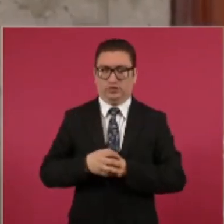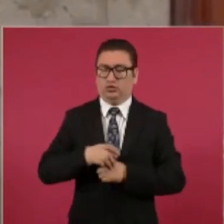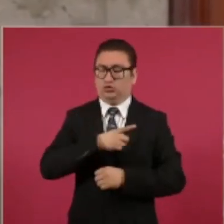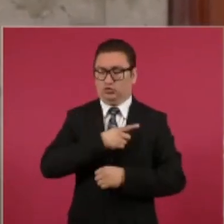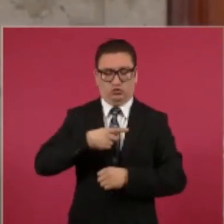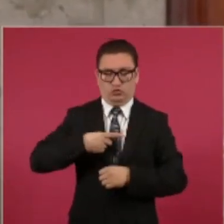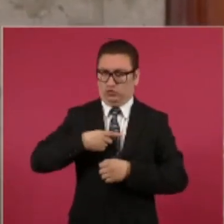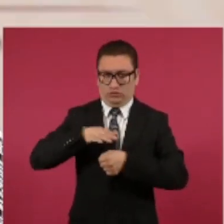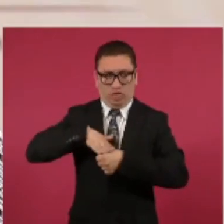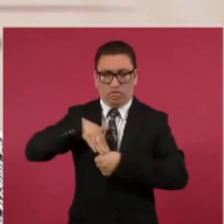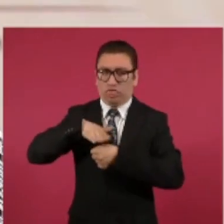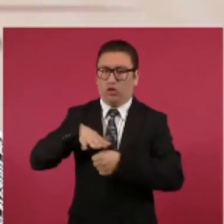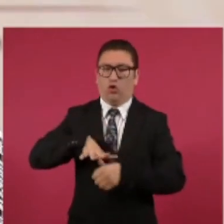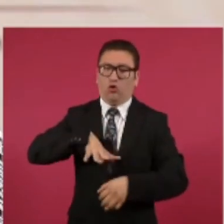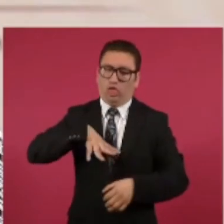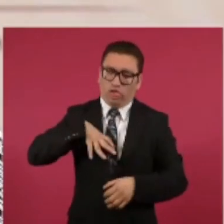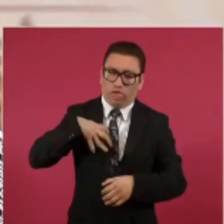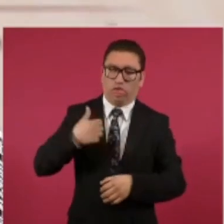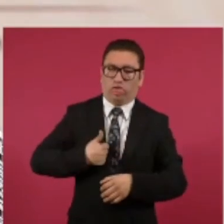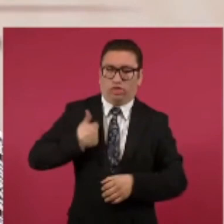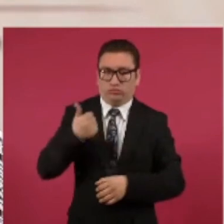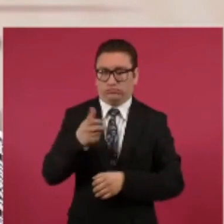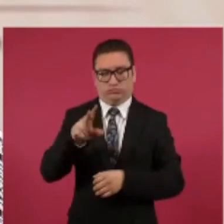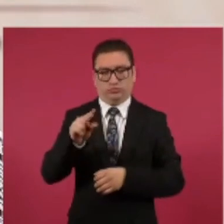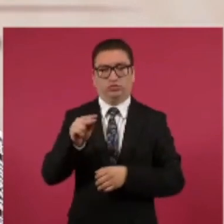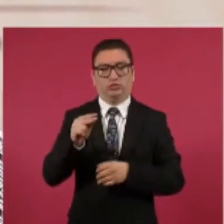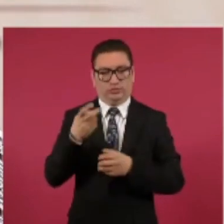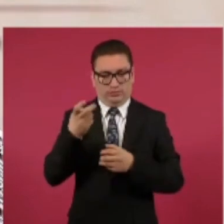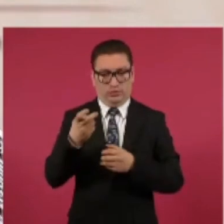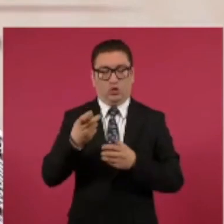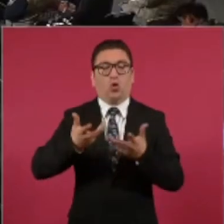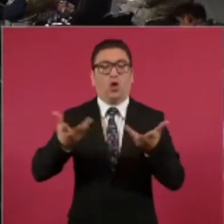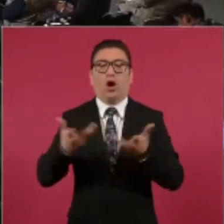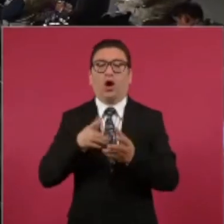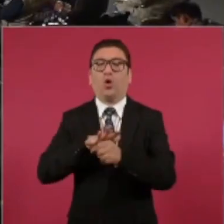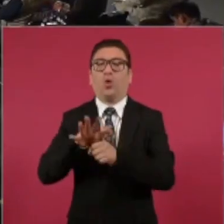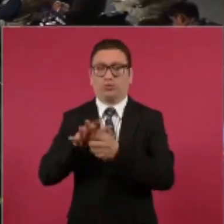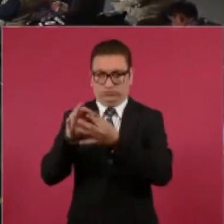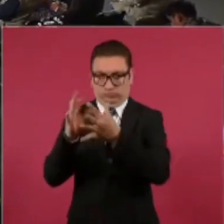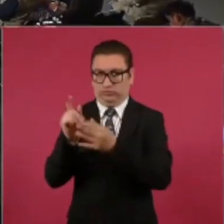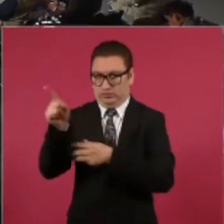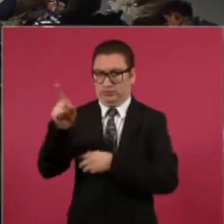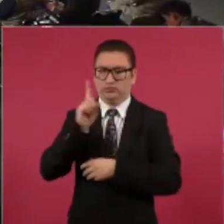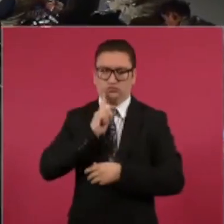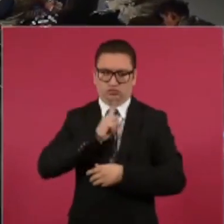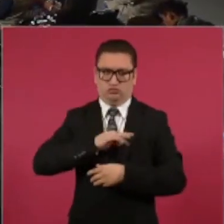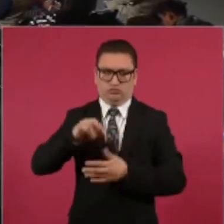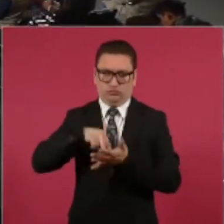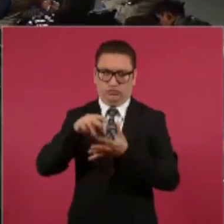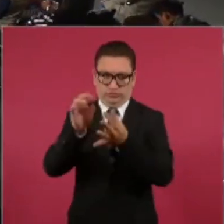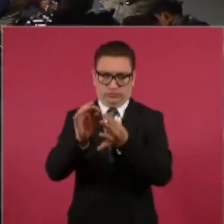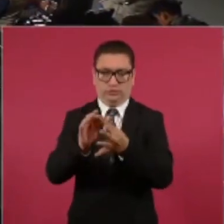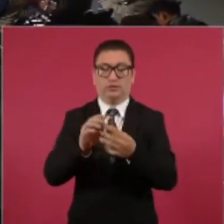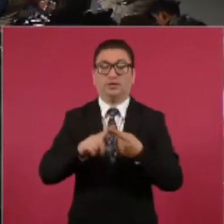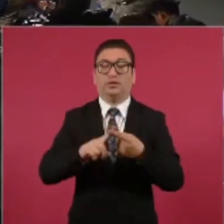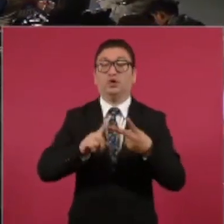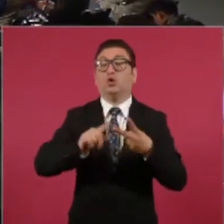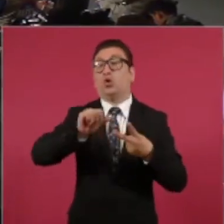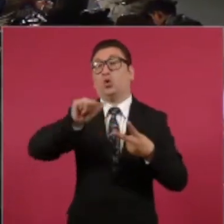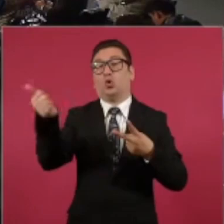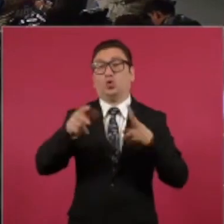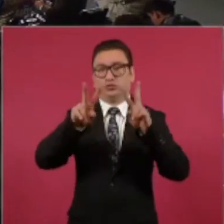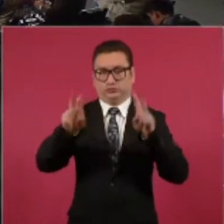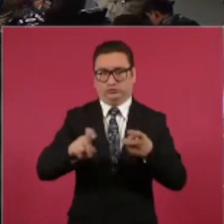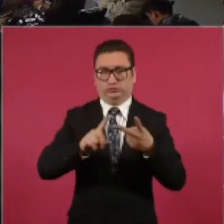acoso y que no haya abusos pero qué se está haciendo si ella podría venir y en el otro asunto